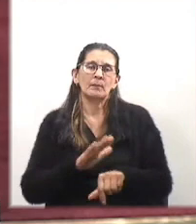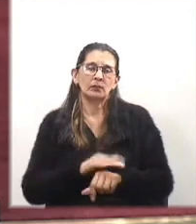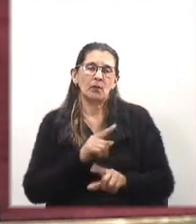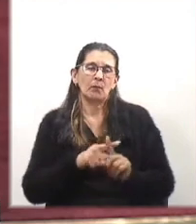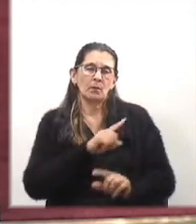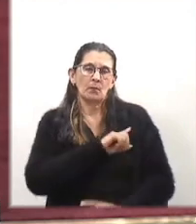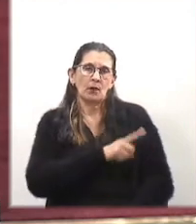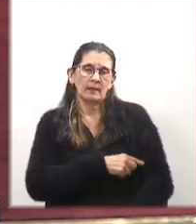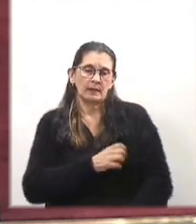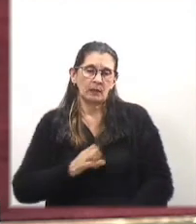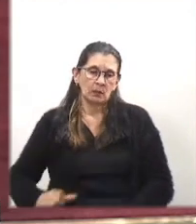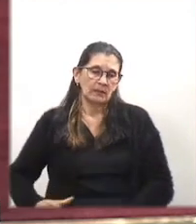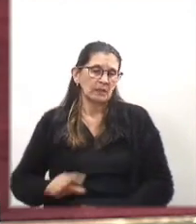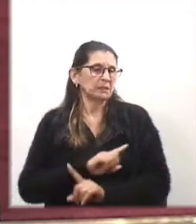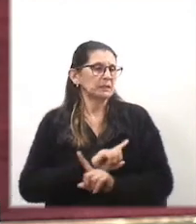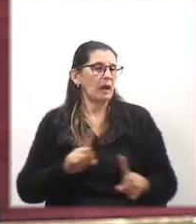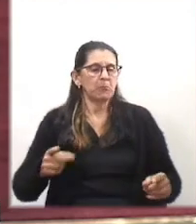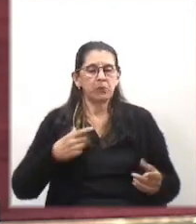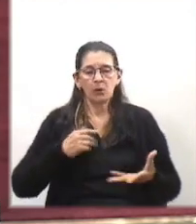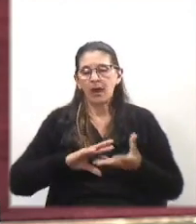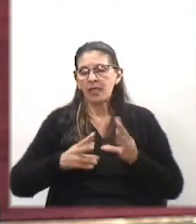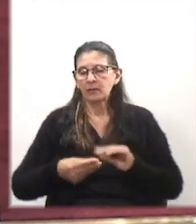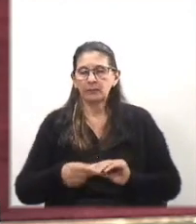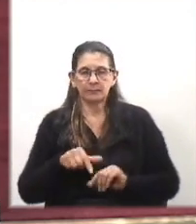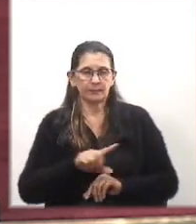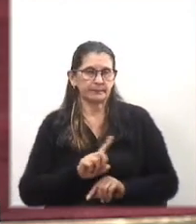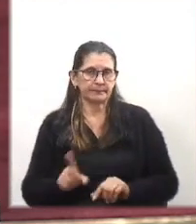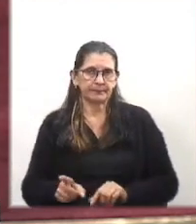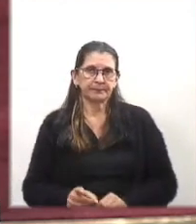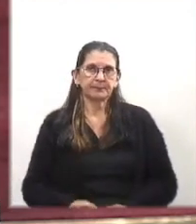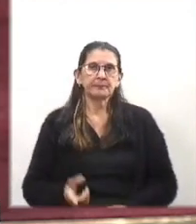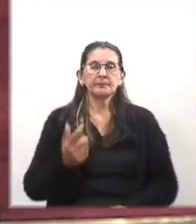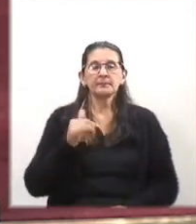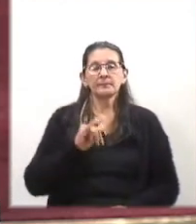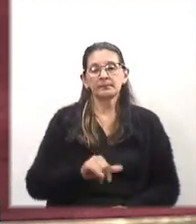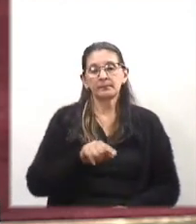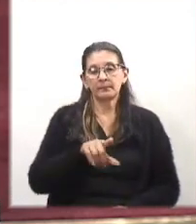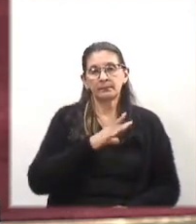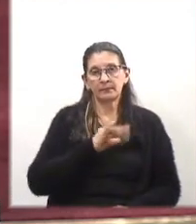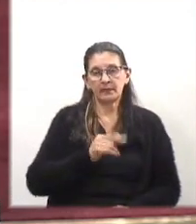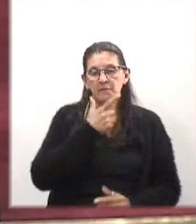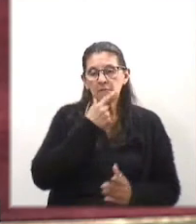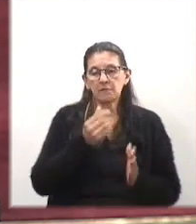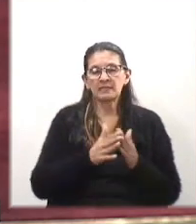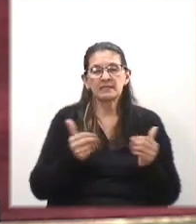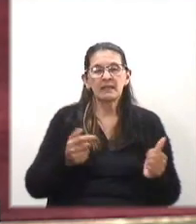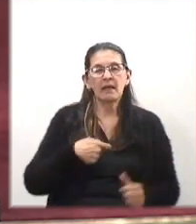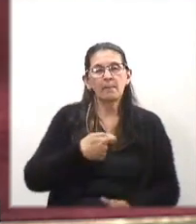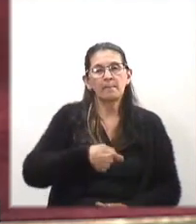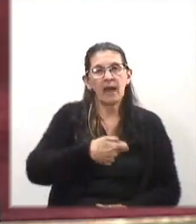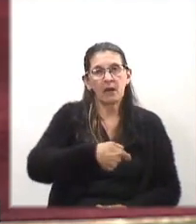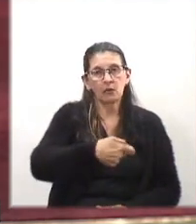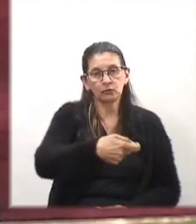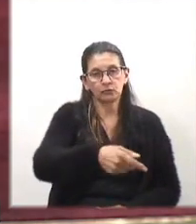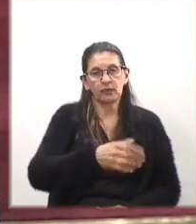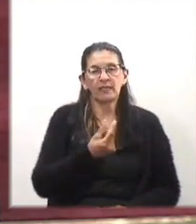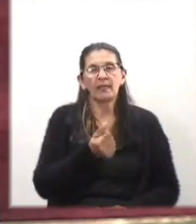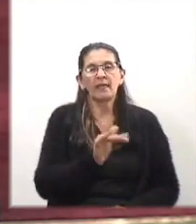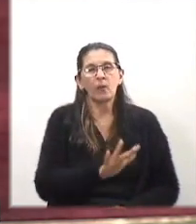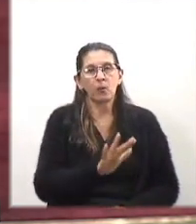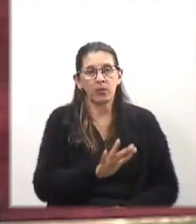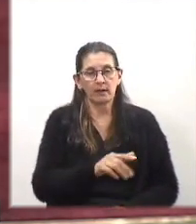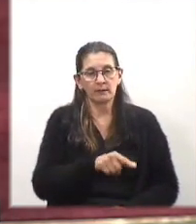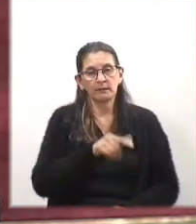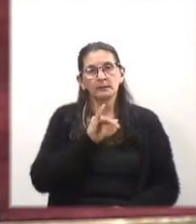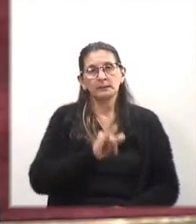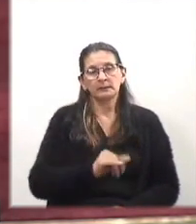Ejecutivo y que tampoco fueron adoptados por estos. Y entre ellos están las facilidades de pagos de adeudos.